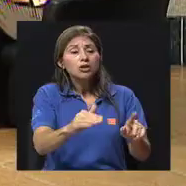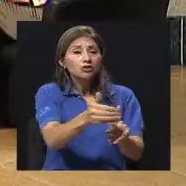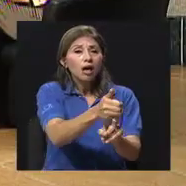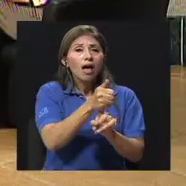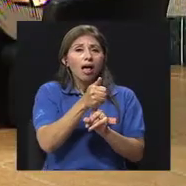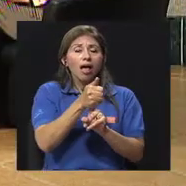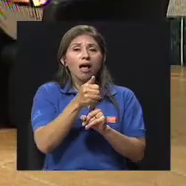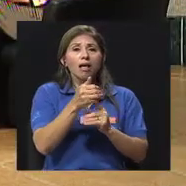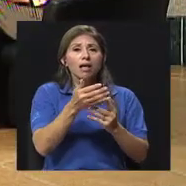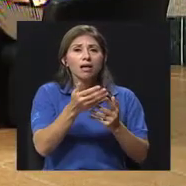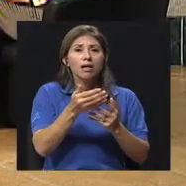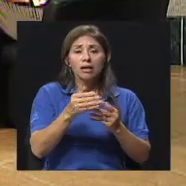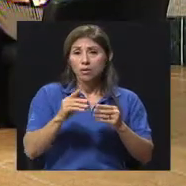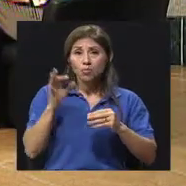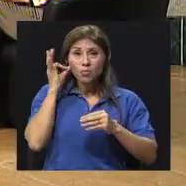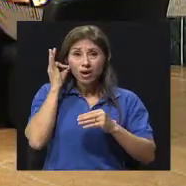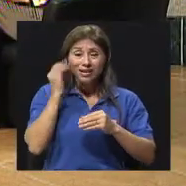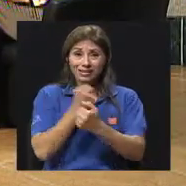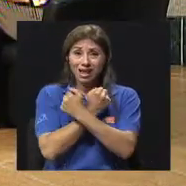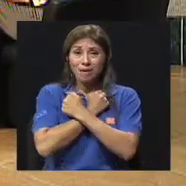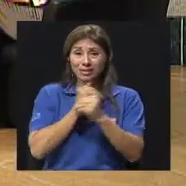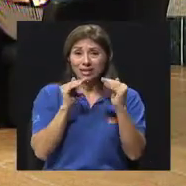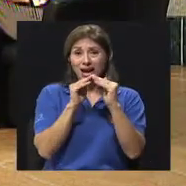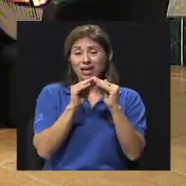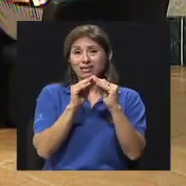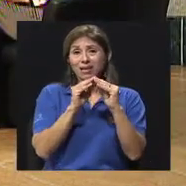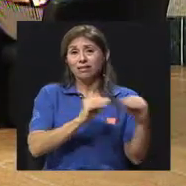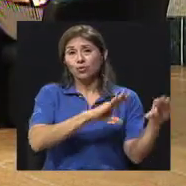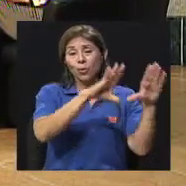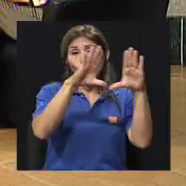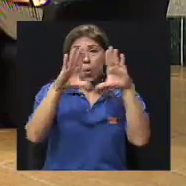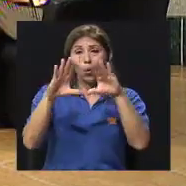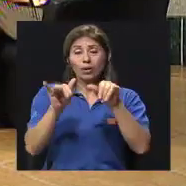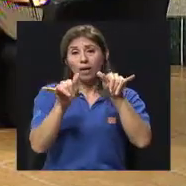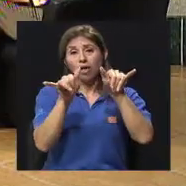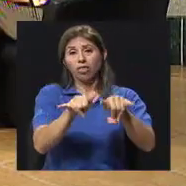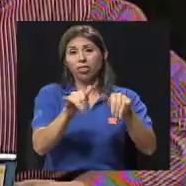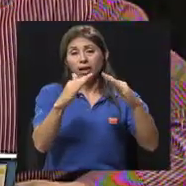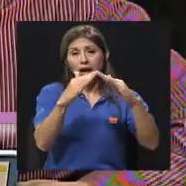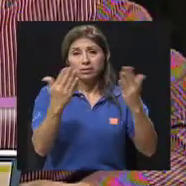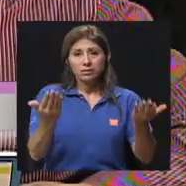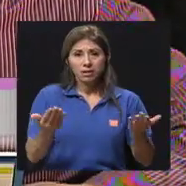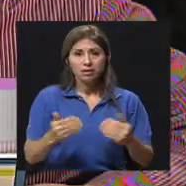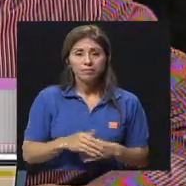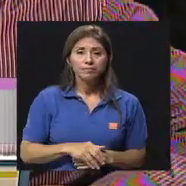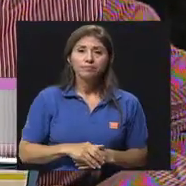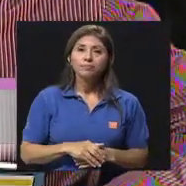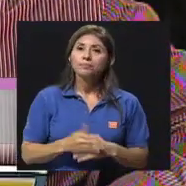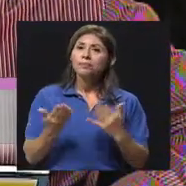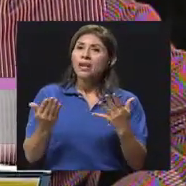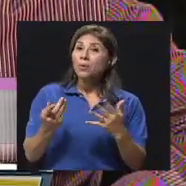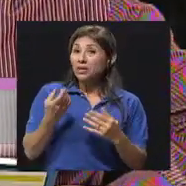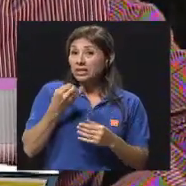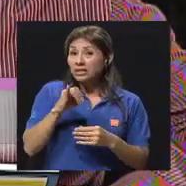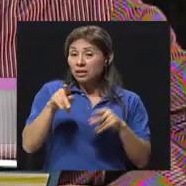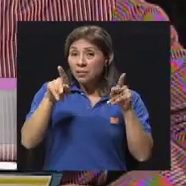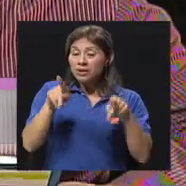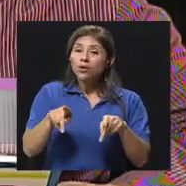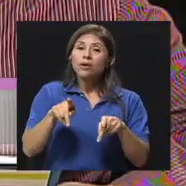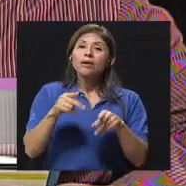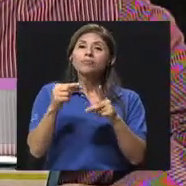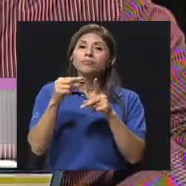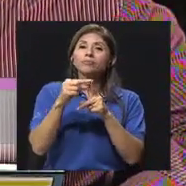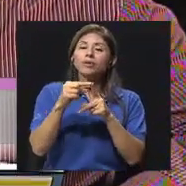trabajo, y las que están en la casa pasan todo el día ahí. Hay una pregunta que no quiero que se me quede y es la sobreestimulación. ¿Existe